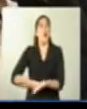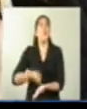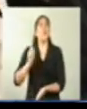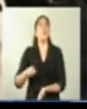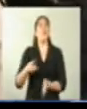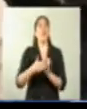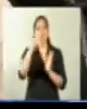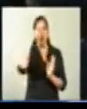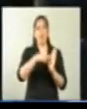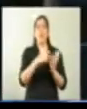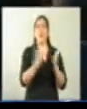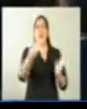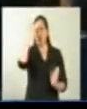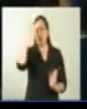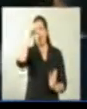Nacional.